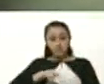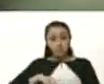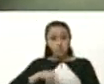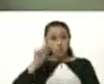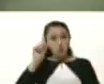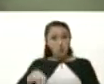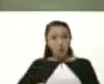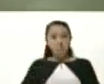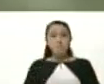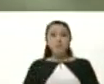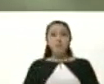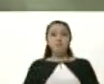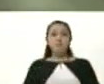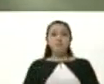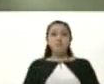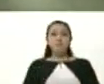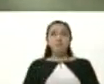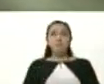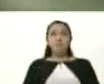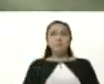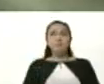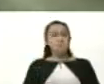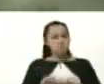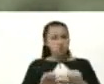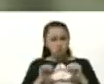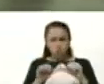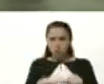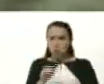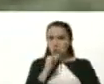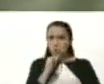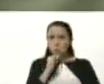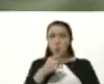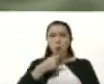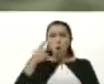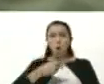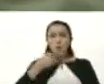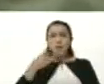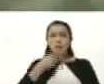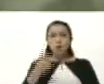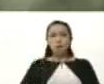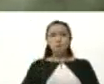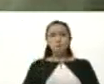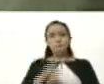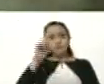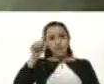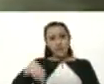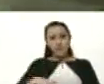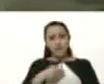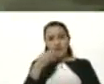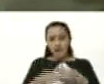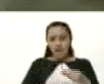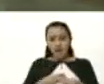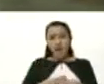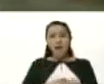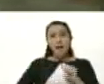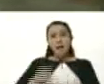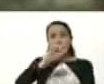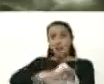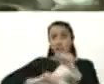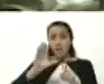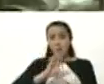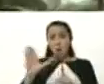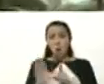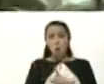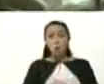supuesto, no solamente tenemos que ser cónsonos con nuestro mensaje político, sino que tenemos que ser cónsonos con la defensa de la cultura